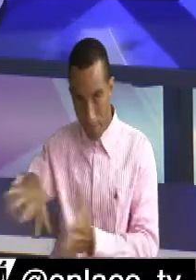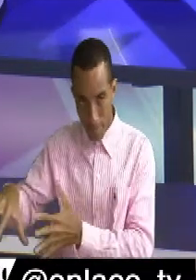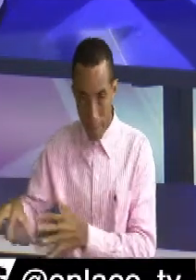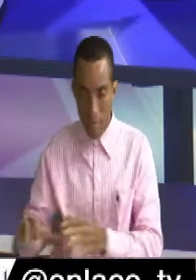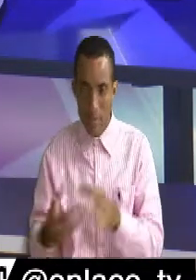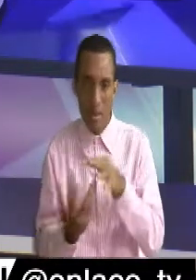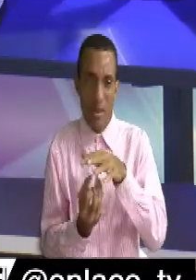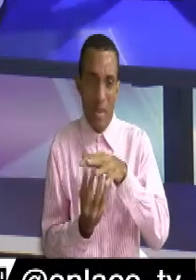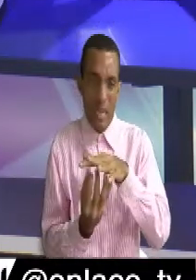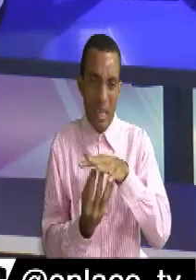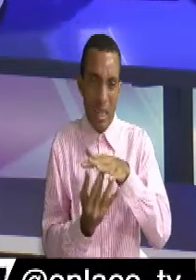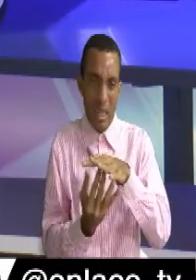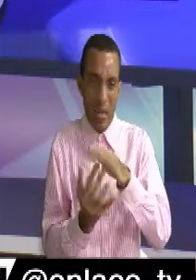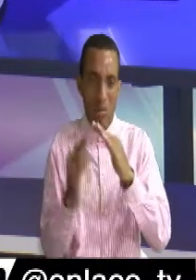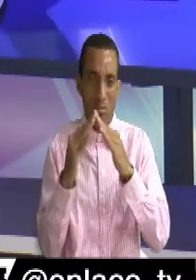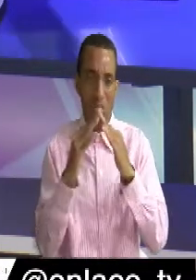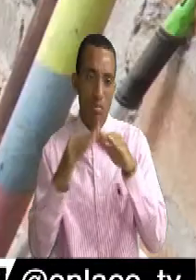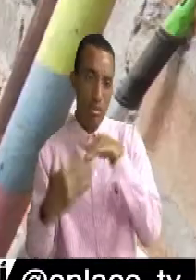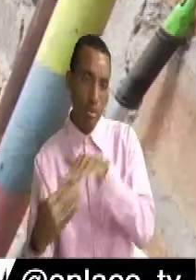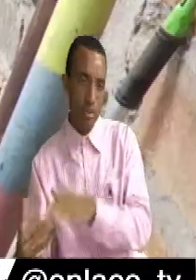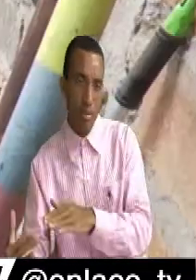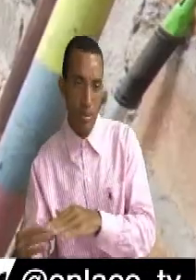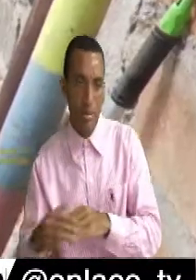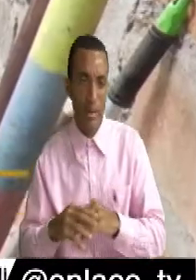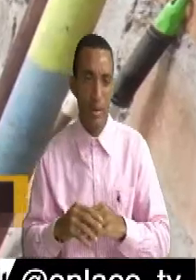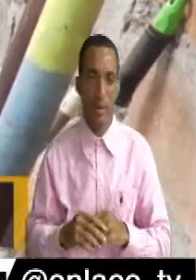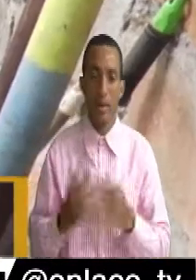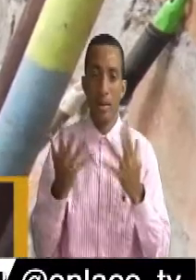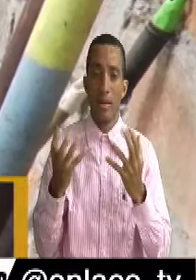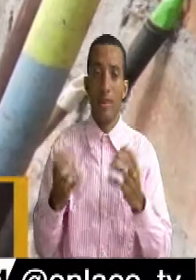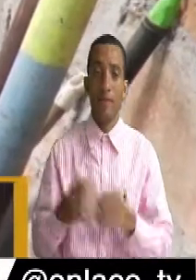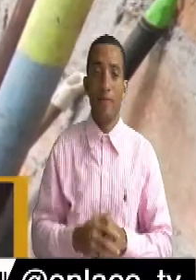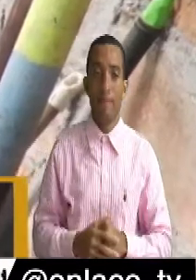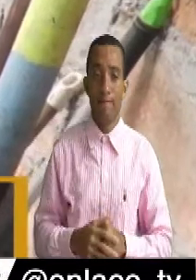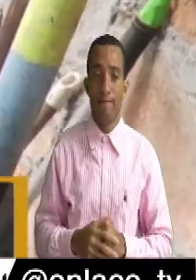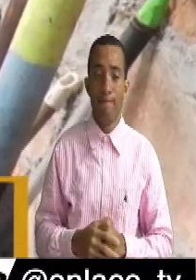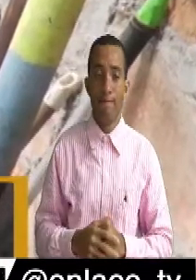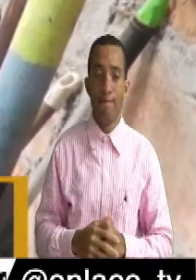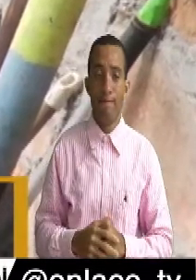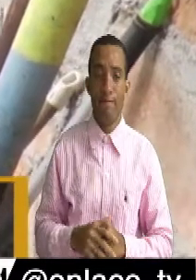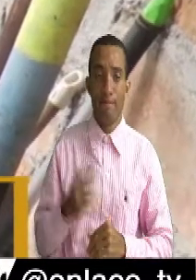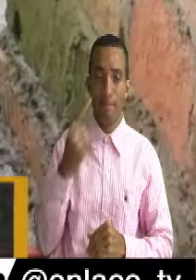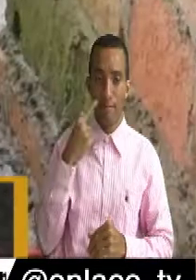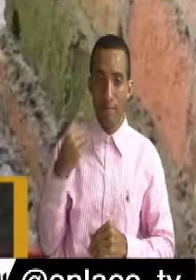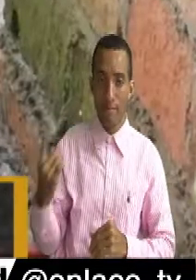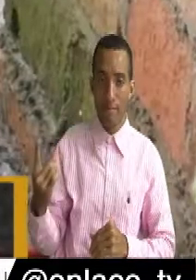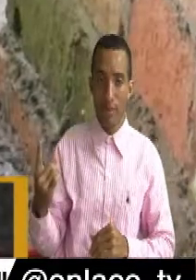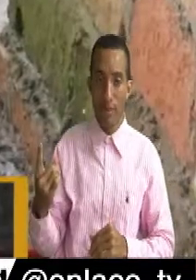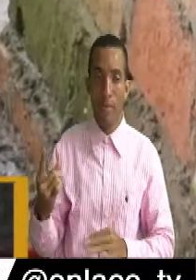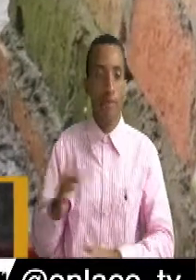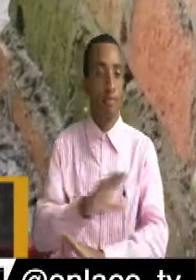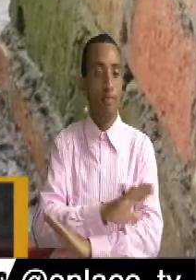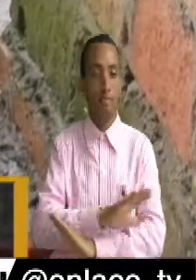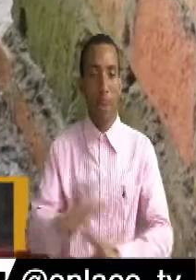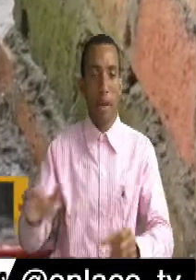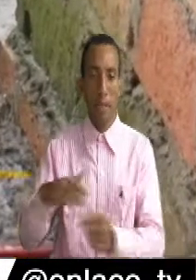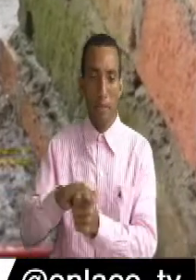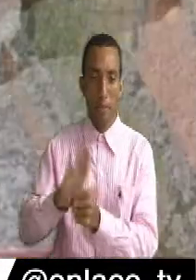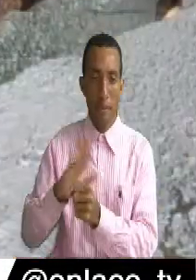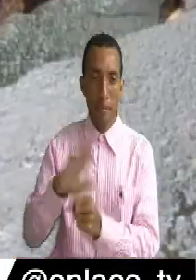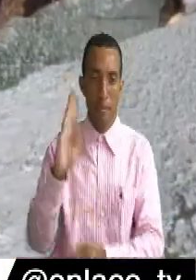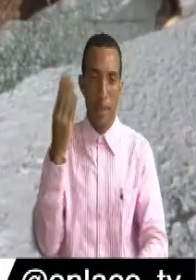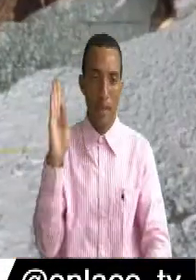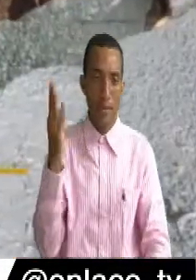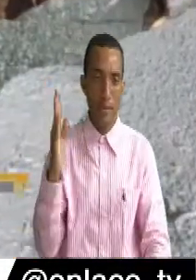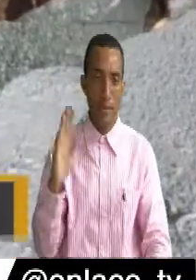Gran Vía, al norte de la ciudad. En el barrio La Gran Vía, al norte de la ciudad, el baño de esta vivienda se lo tragó la tierra. La erosión causada por